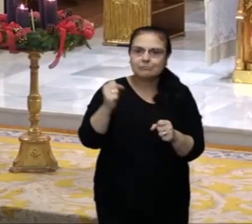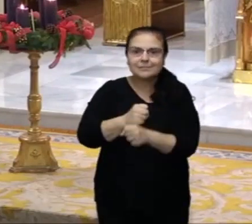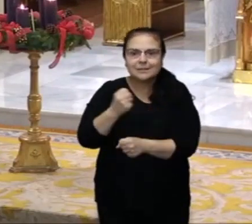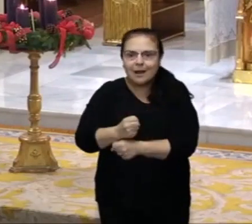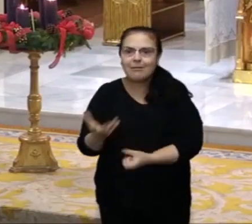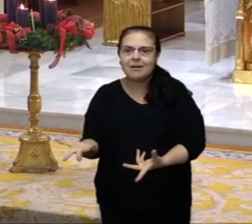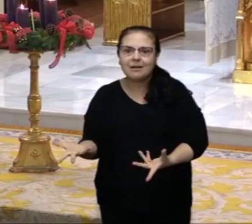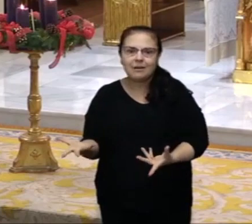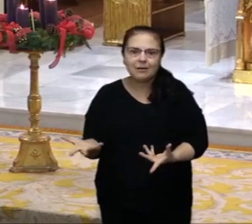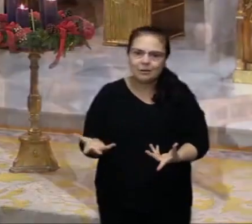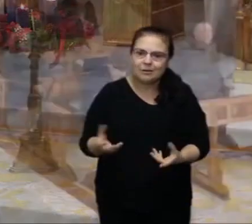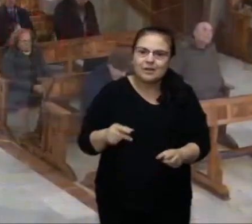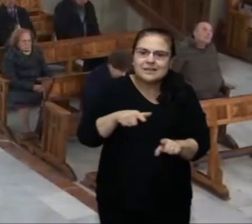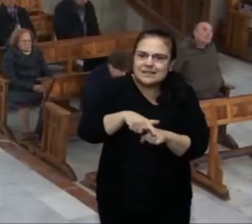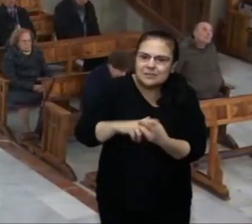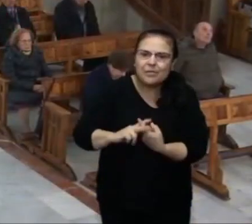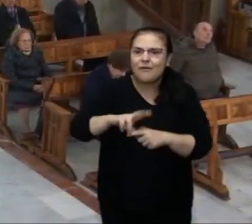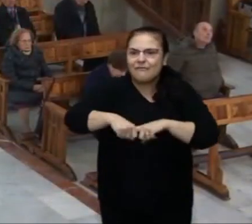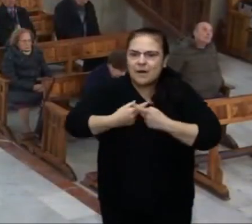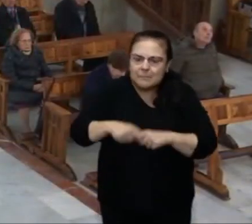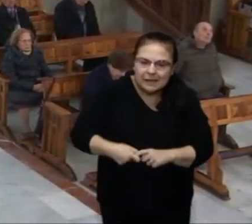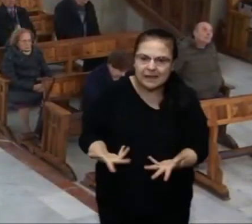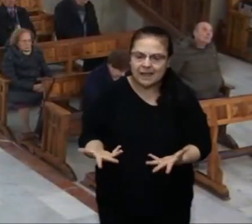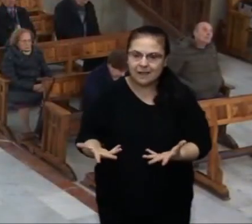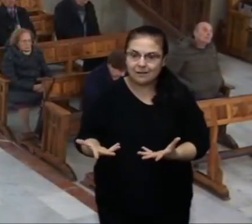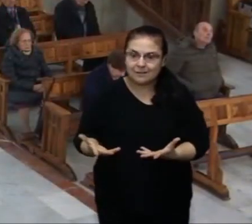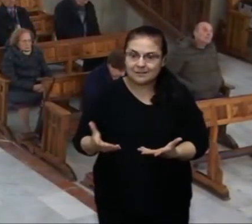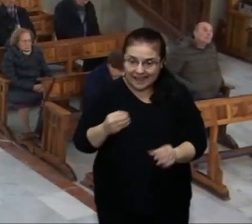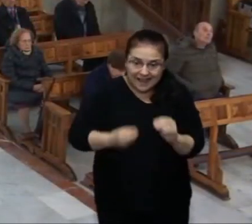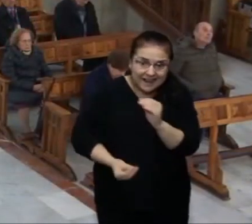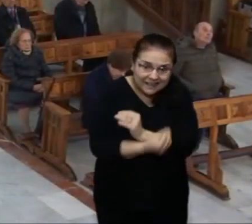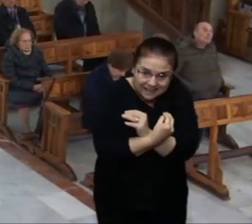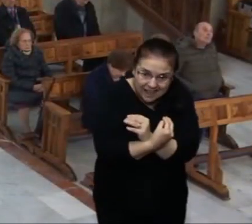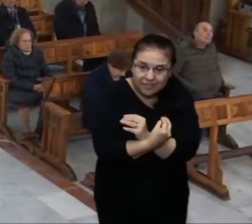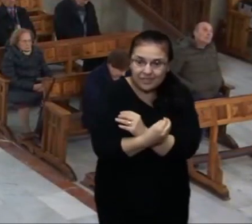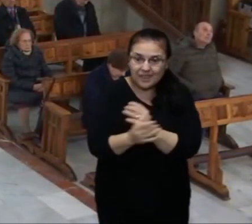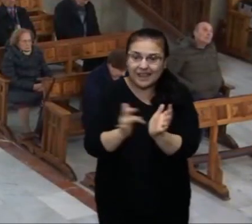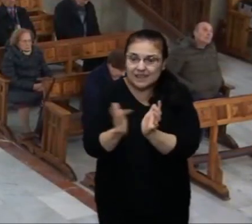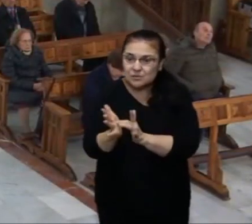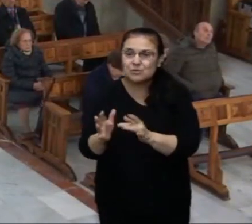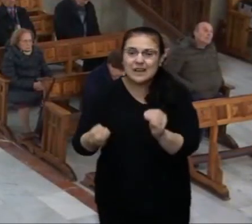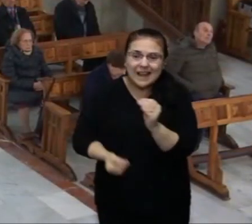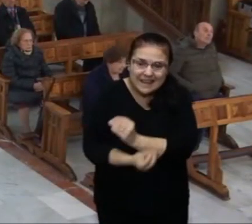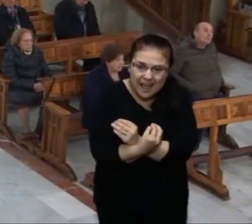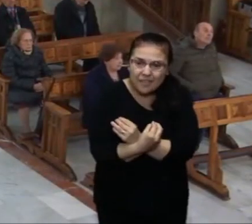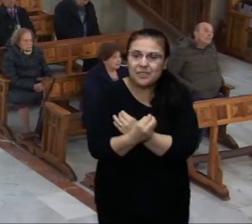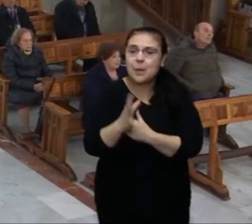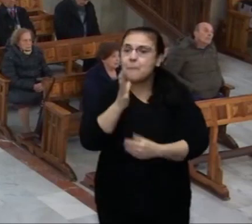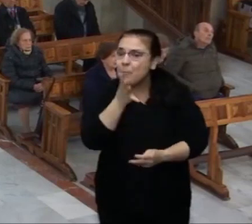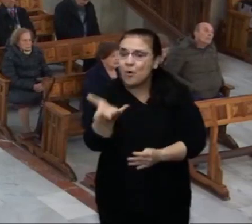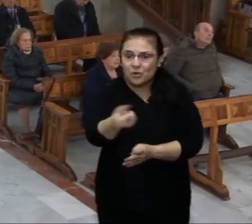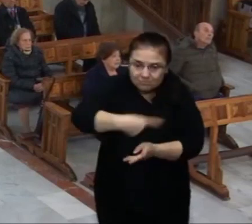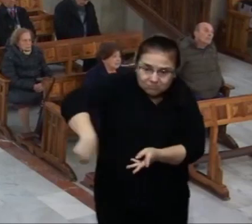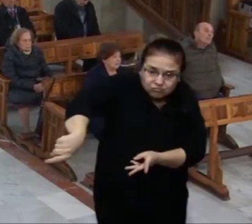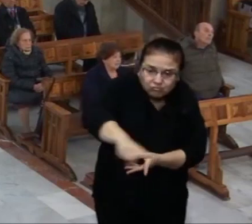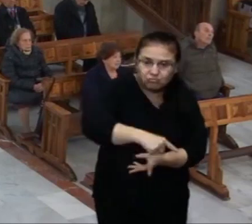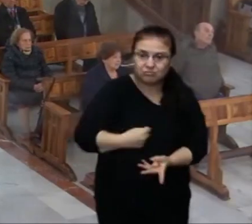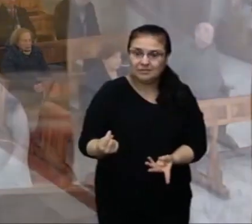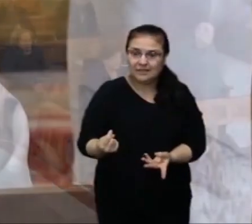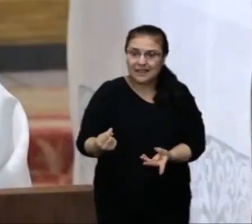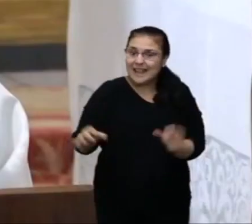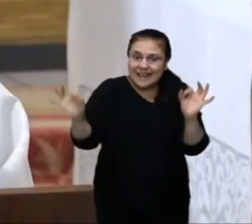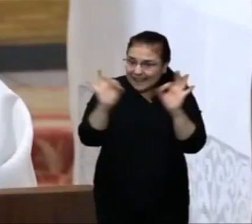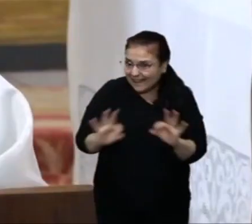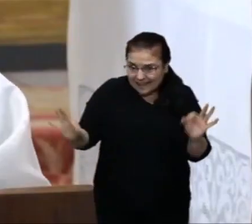nace para ellos y por ellos? ¿No va a haber nadie que se lo enseñe? ¿No va a haber nadie que les predique el camino